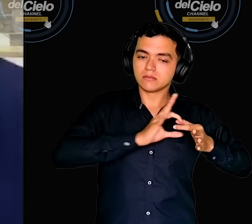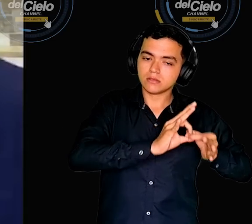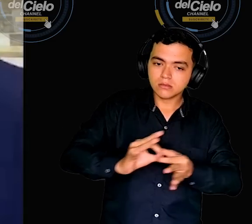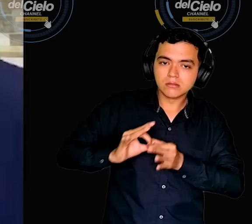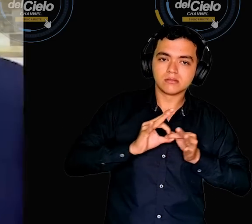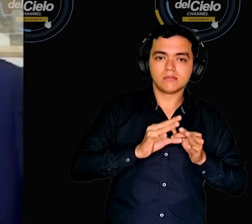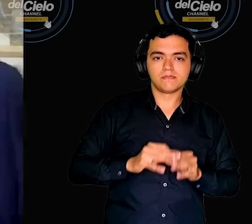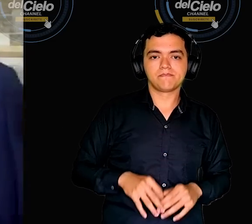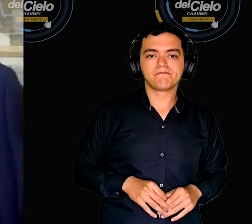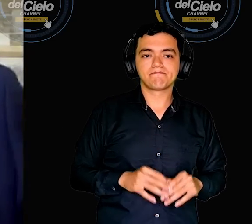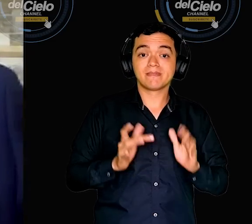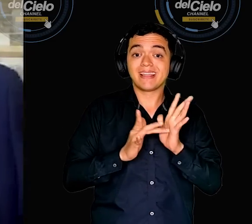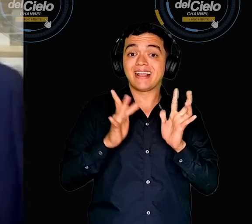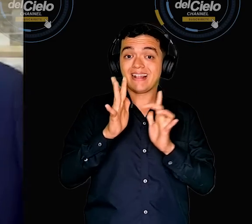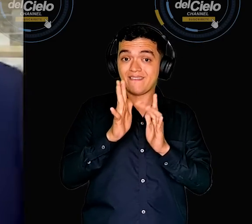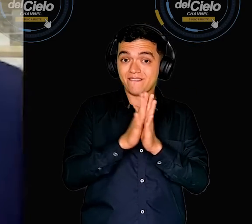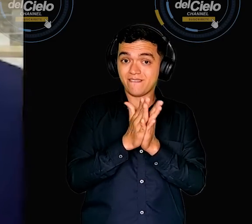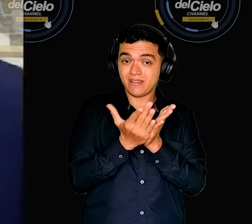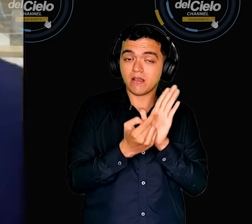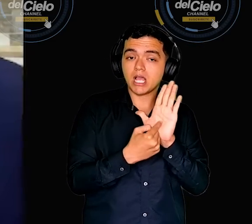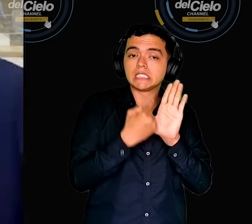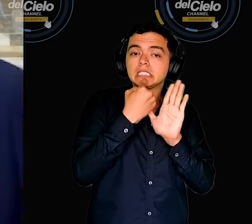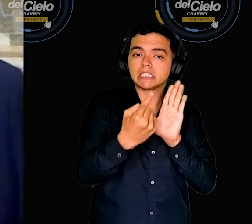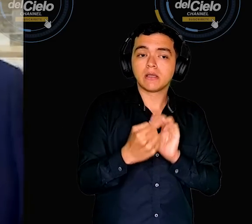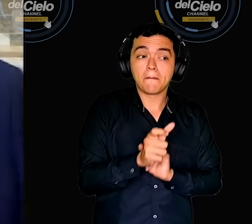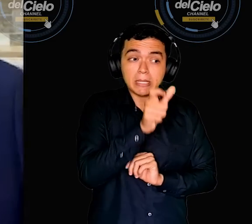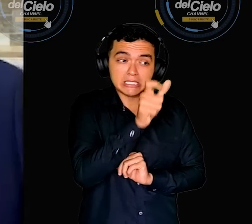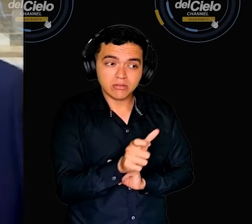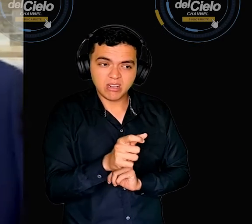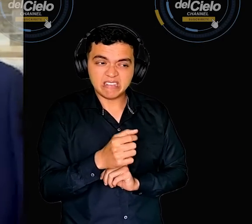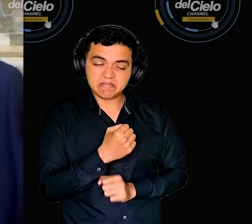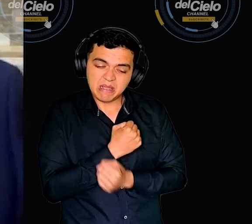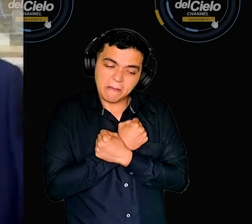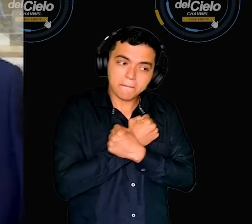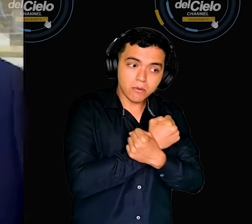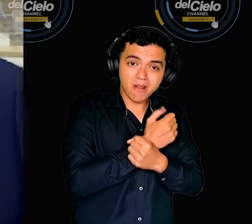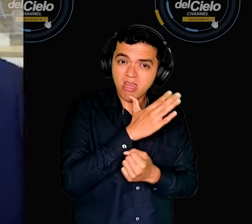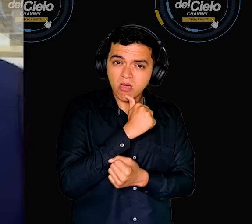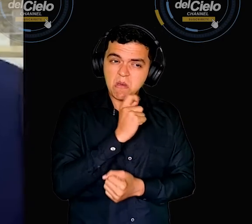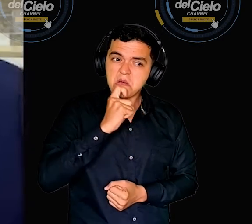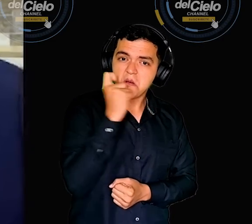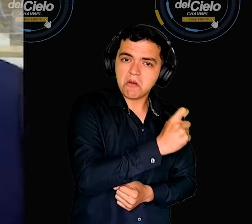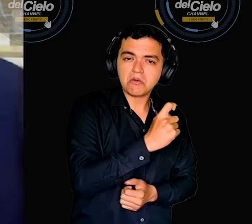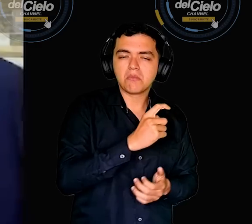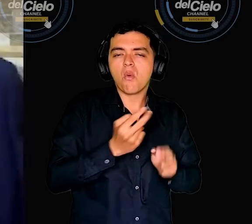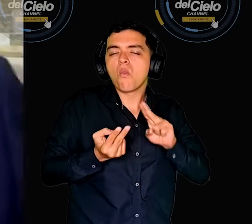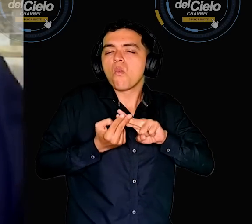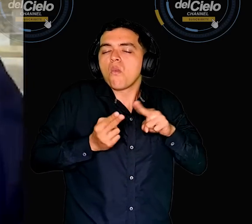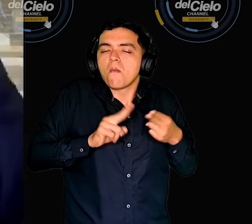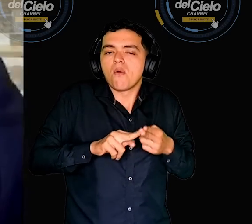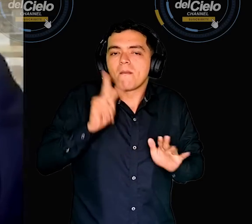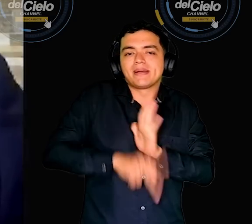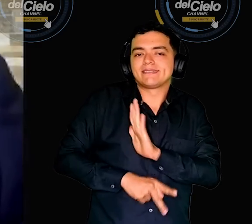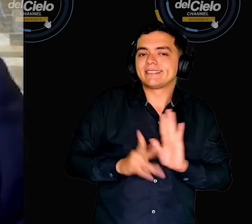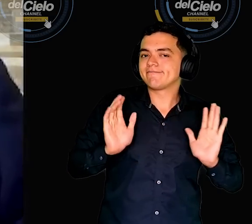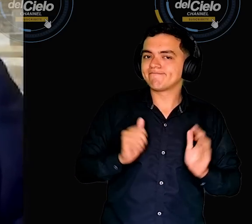es una meta en la que participamos todos. Y la